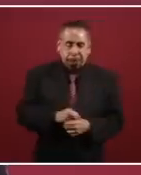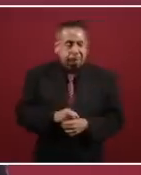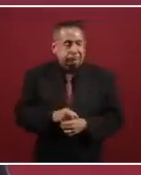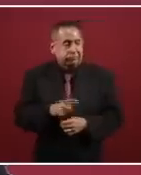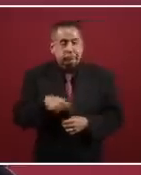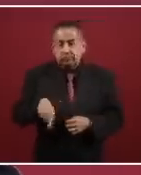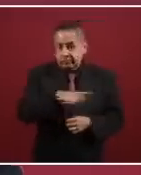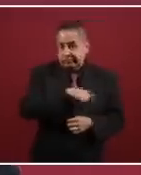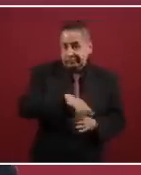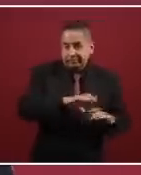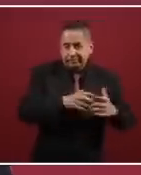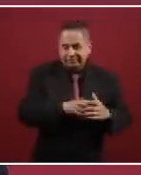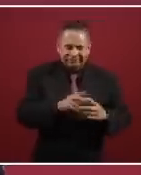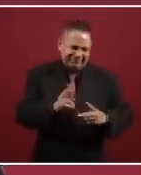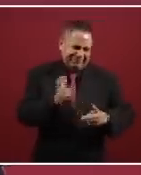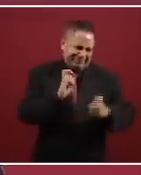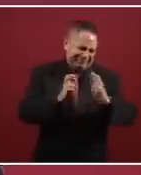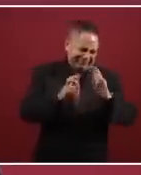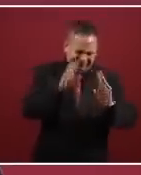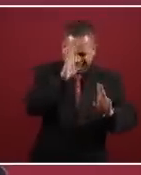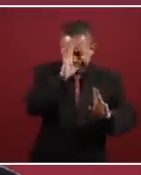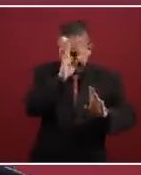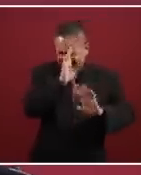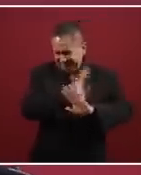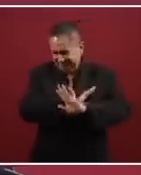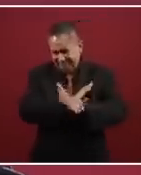desprestigiaron hasta